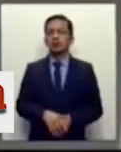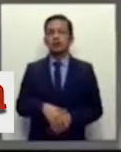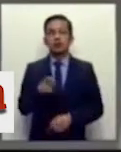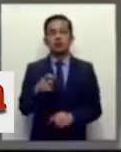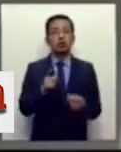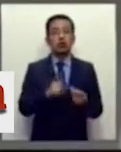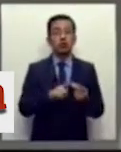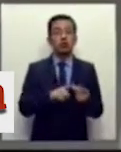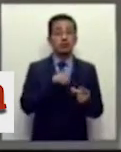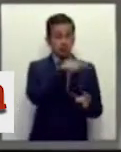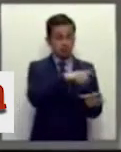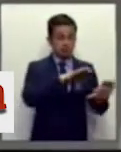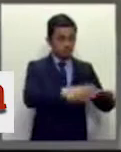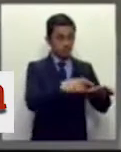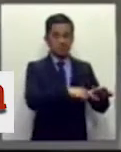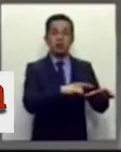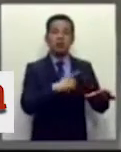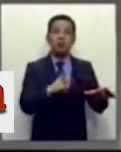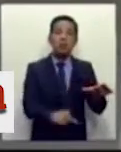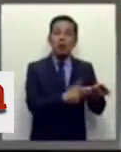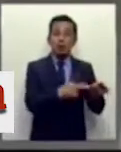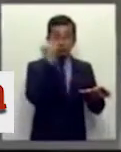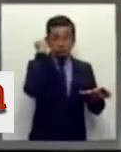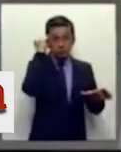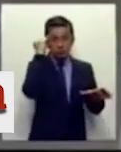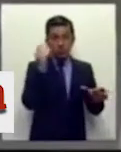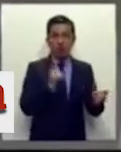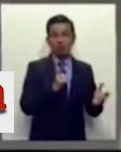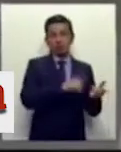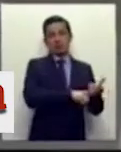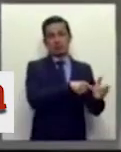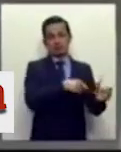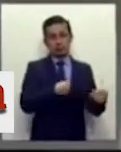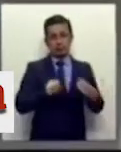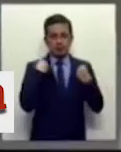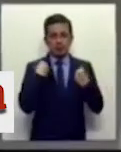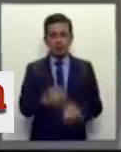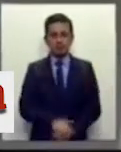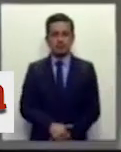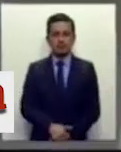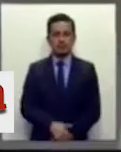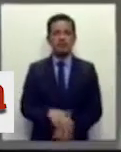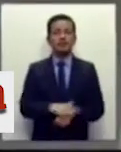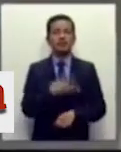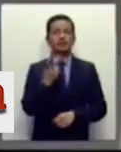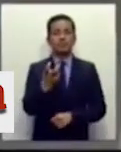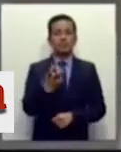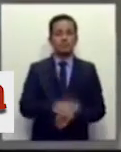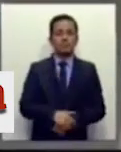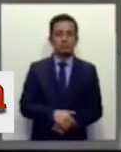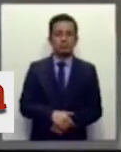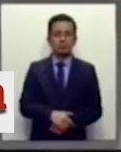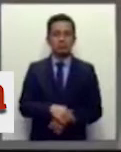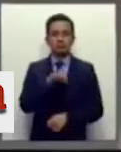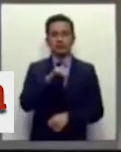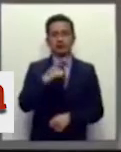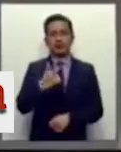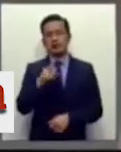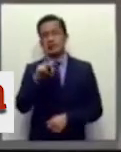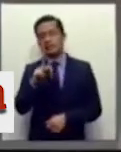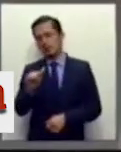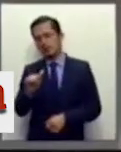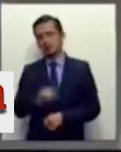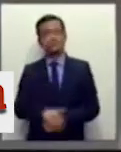de pueblos indígenas asentados en dichas áreas. Por lo mismo, el que la LEGEPA permita